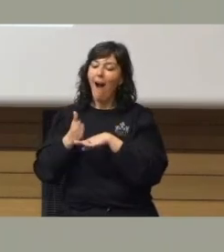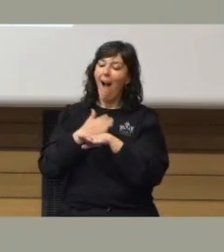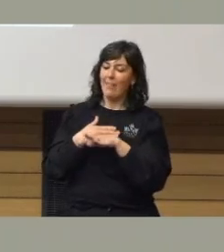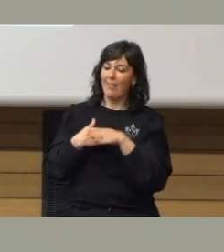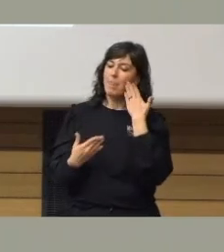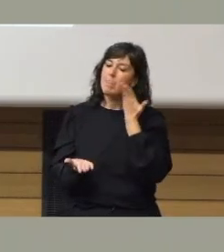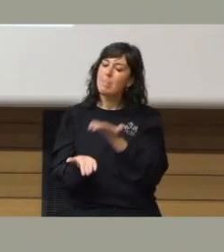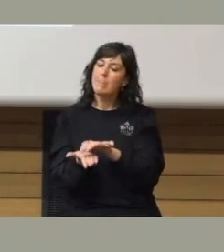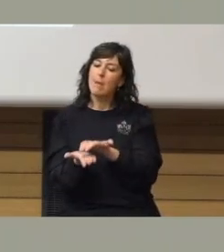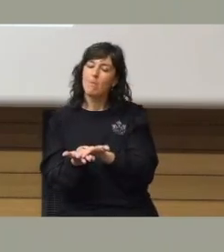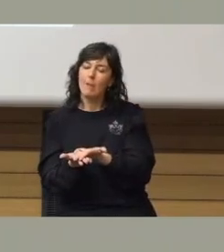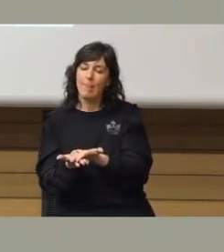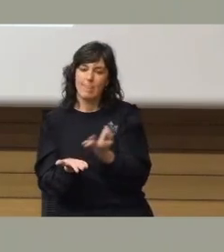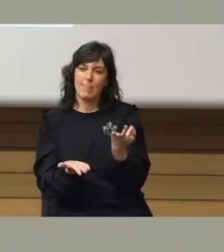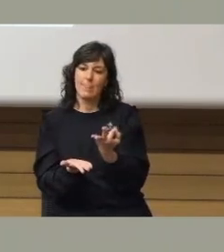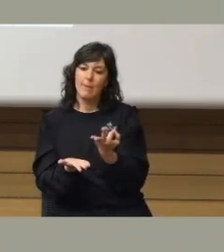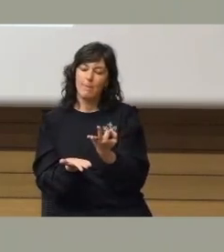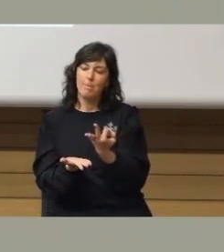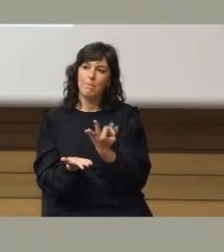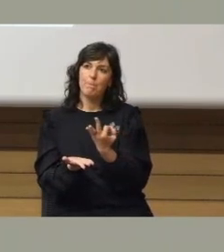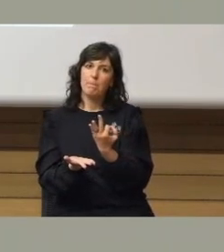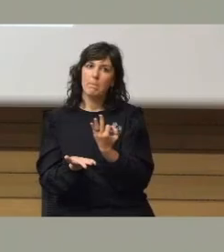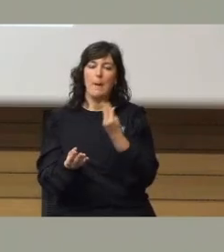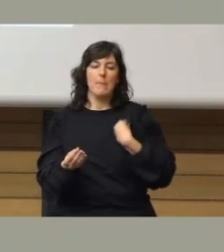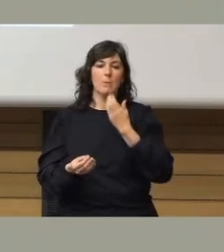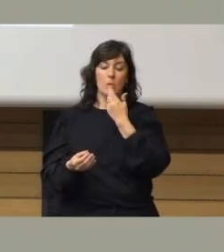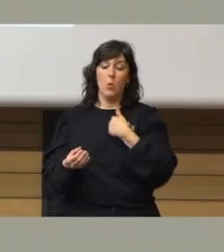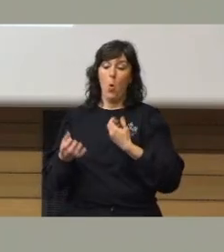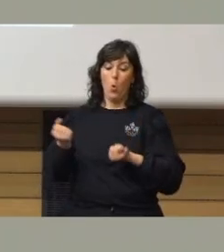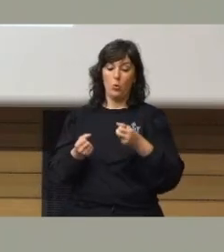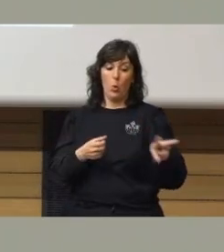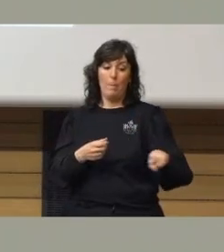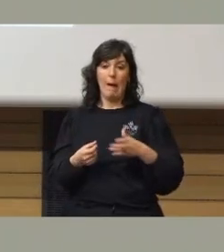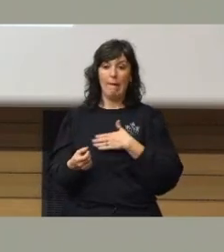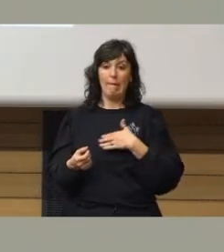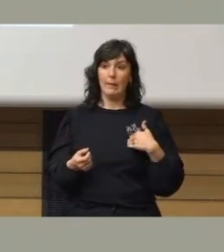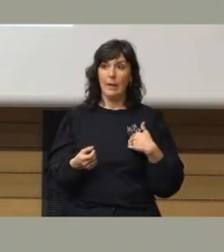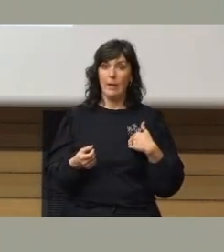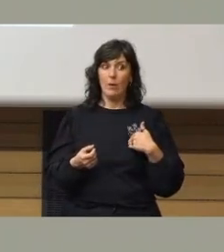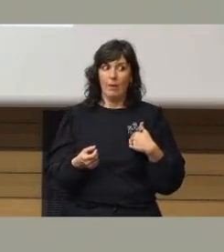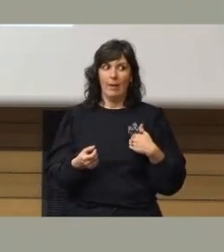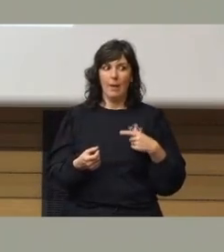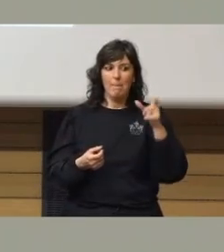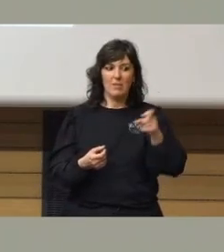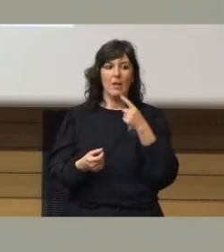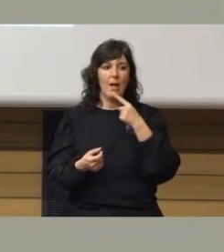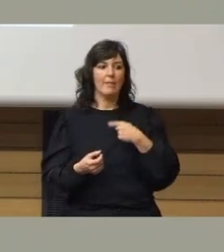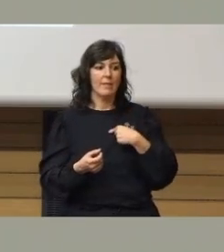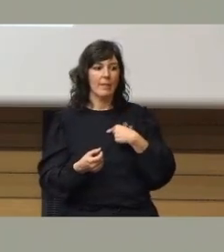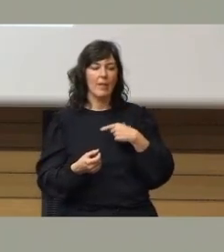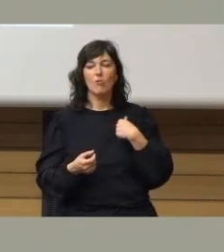persona. Es como si te vas a comprar un coche y dices, no, yo el último coche que vendí fue un 600, ¿te puedo hablar de él? ¿Me comprarías un coche?